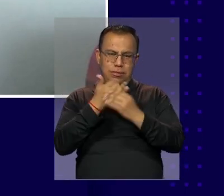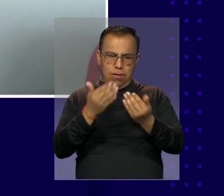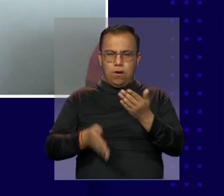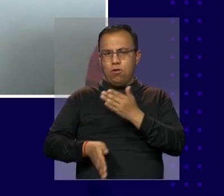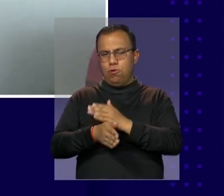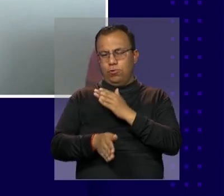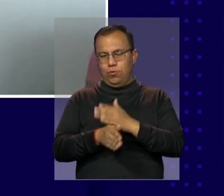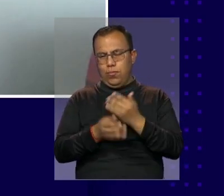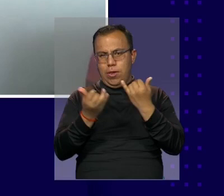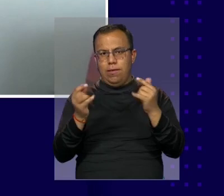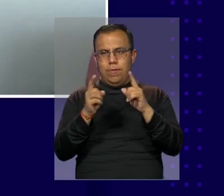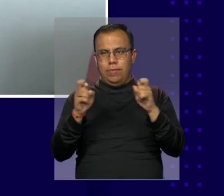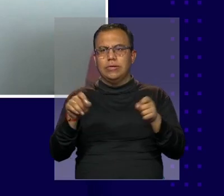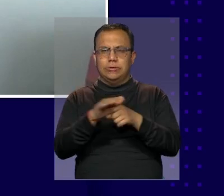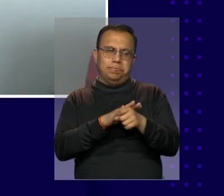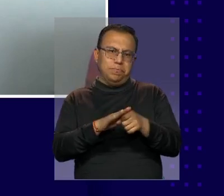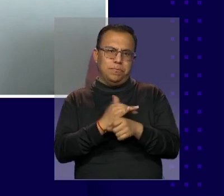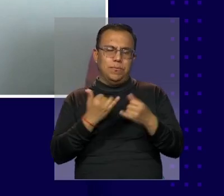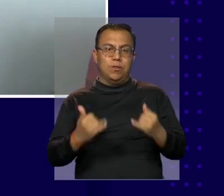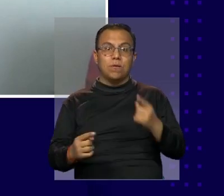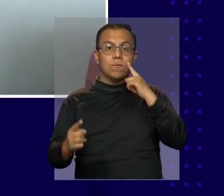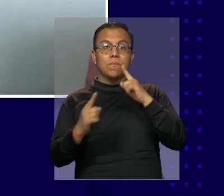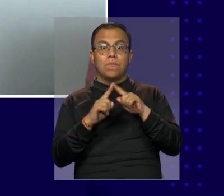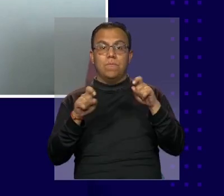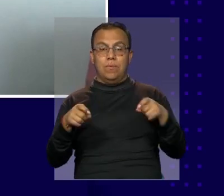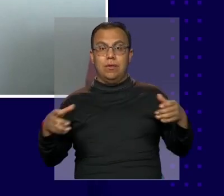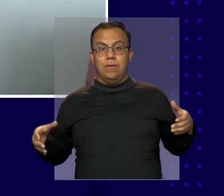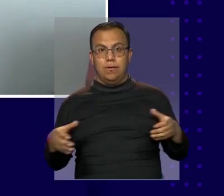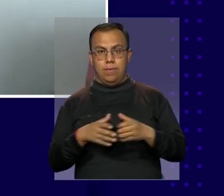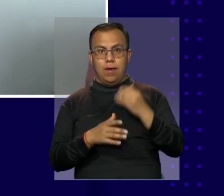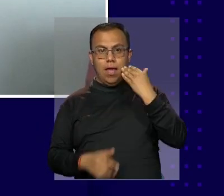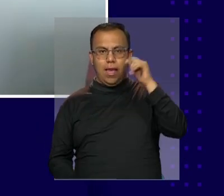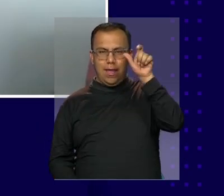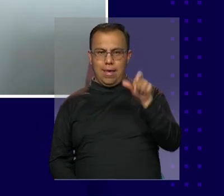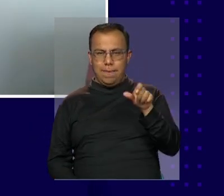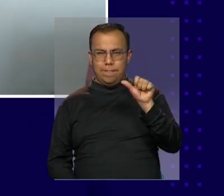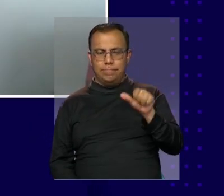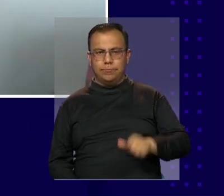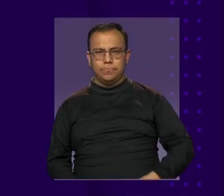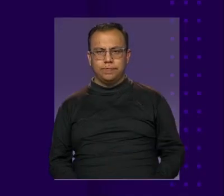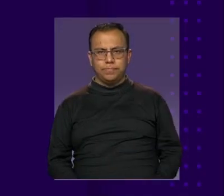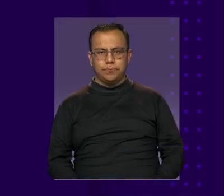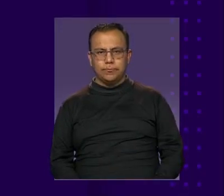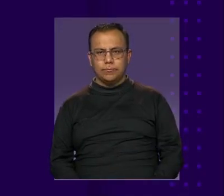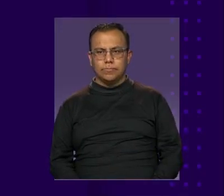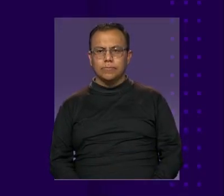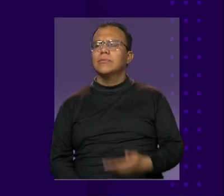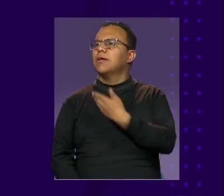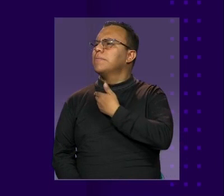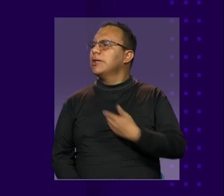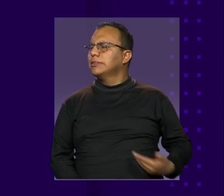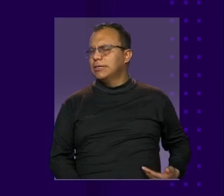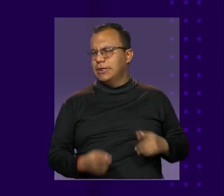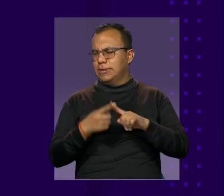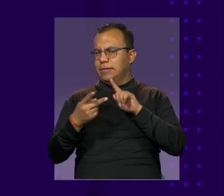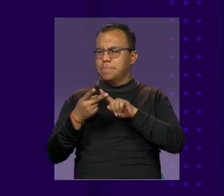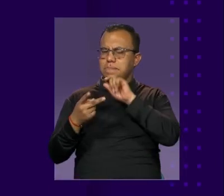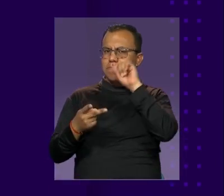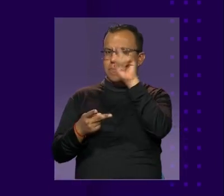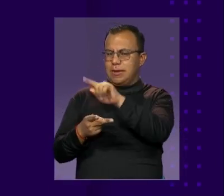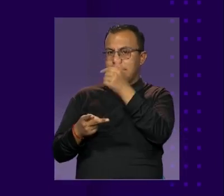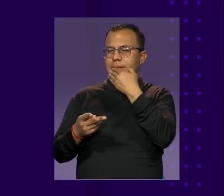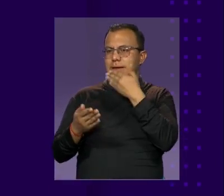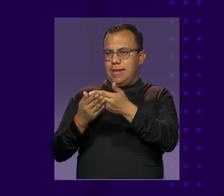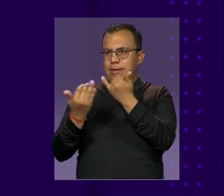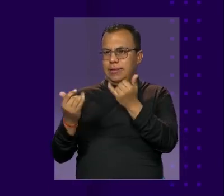continúa en dirección de la señora Mancera. Presidenta, gracias. Otra pregunta importante y obedece a